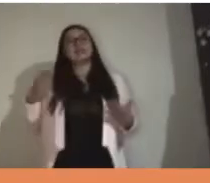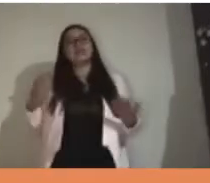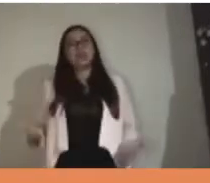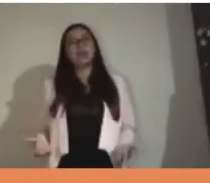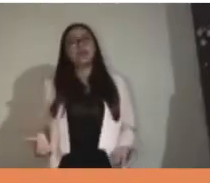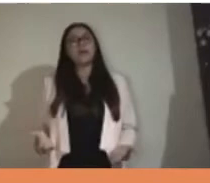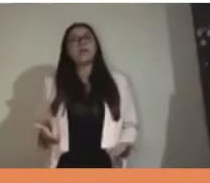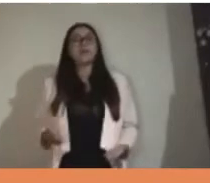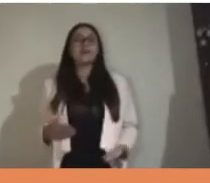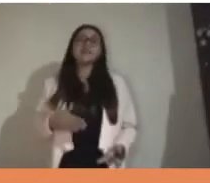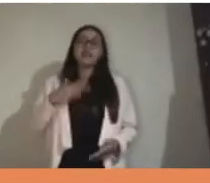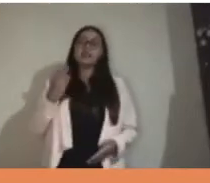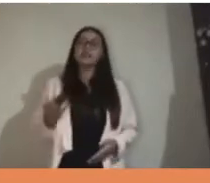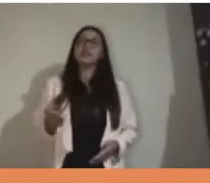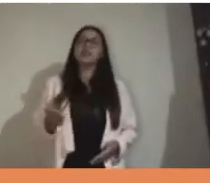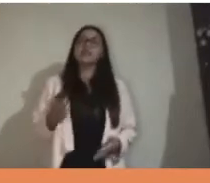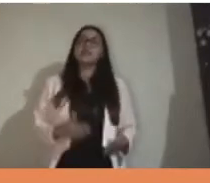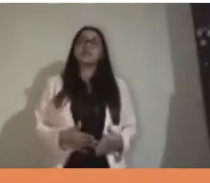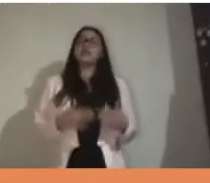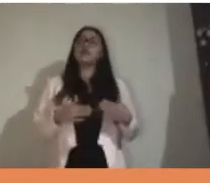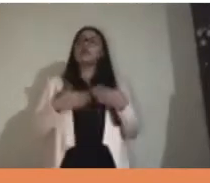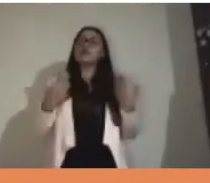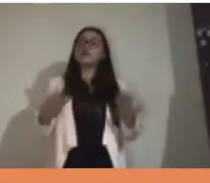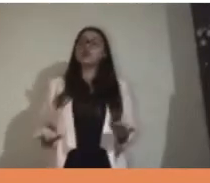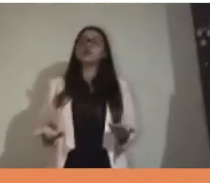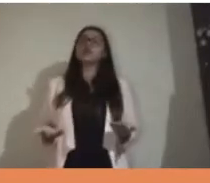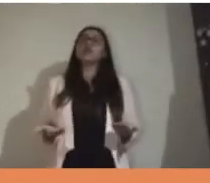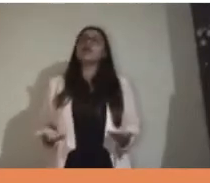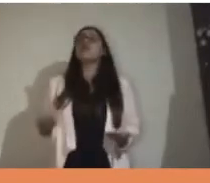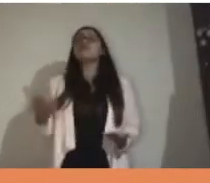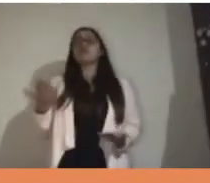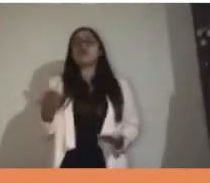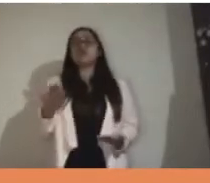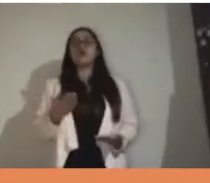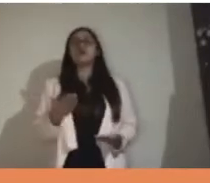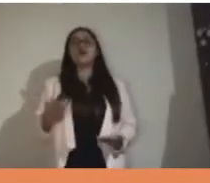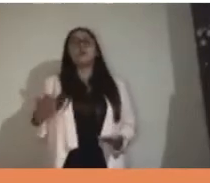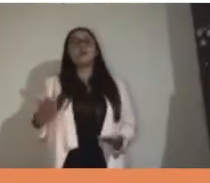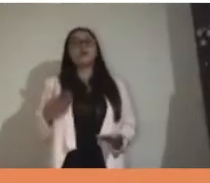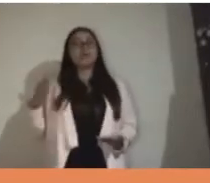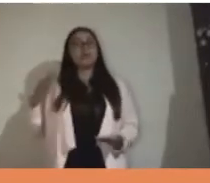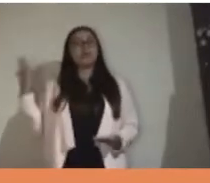aislamiento social. Por esta razón, se proponen nuevos estudios en los cuales